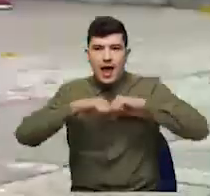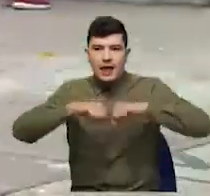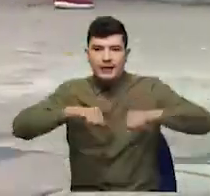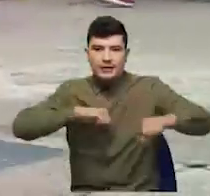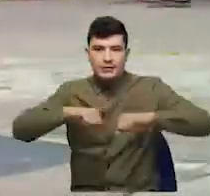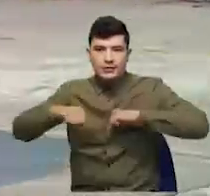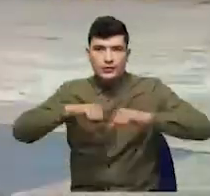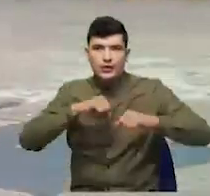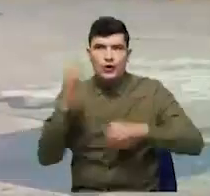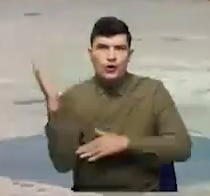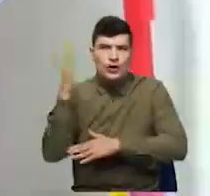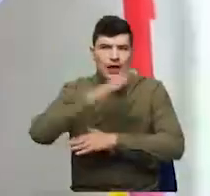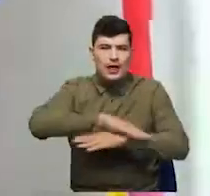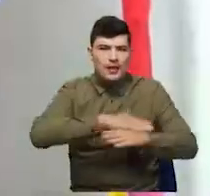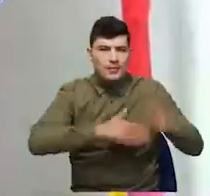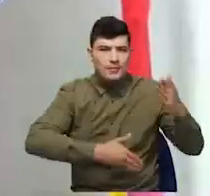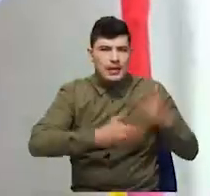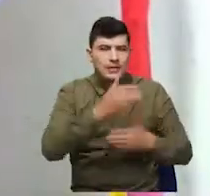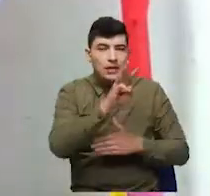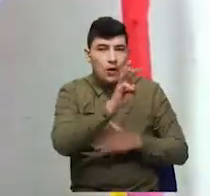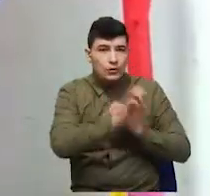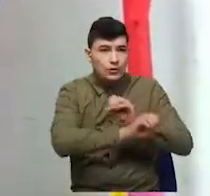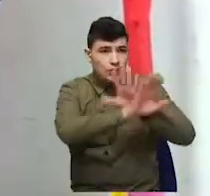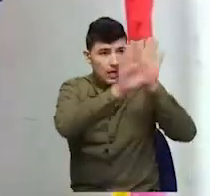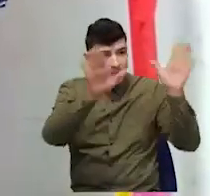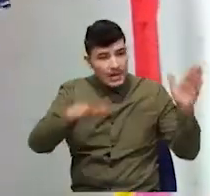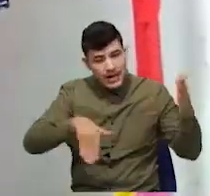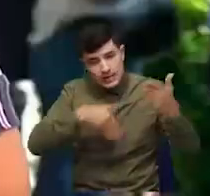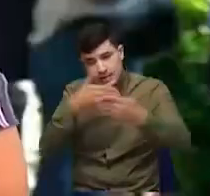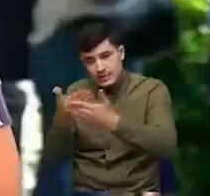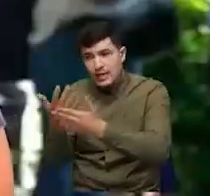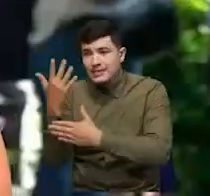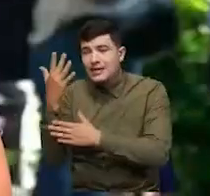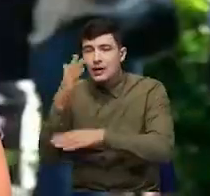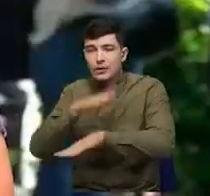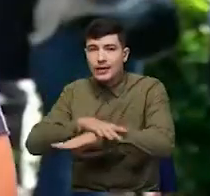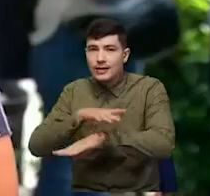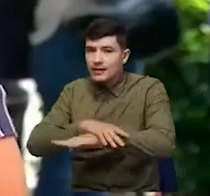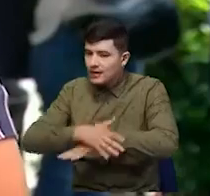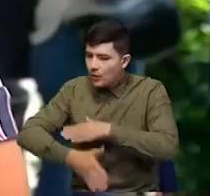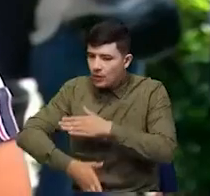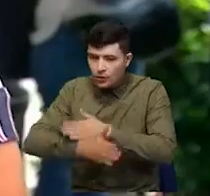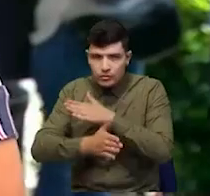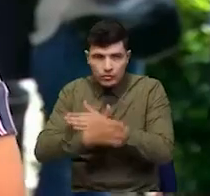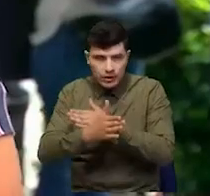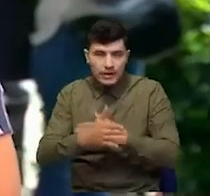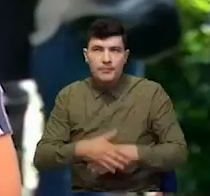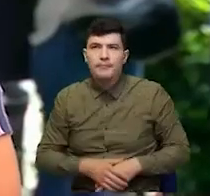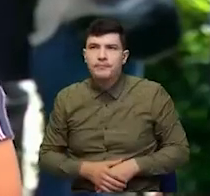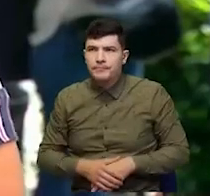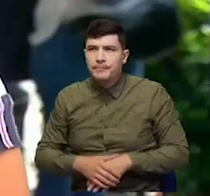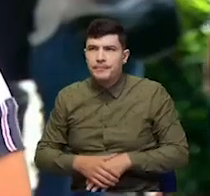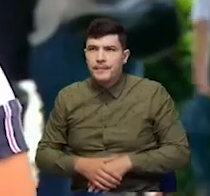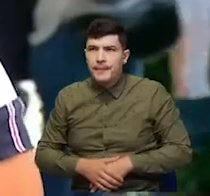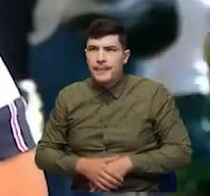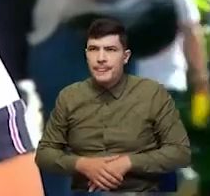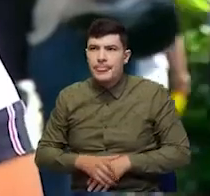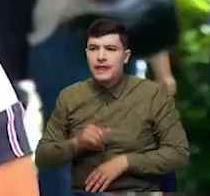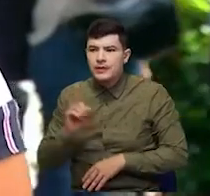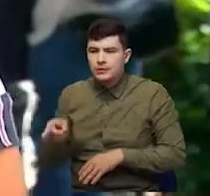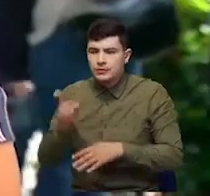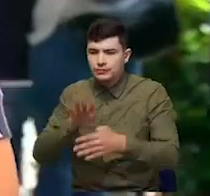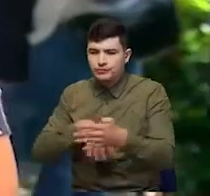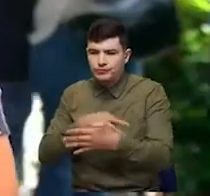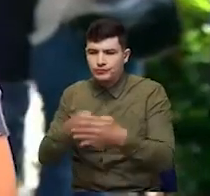desde las 8 de la mañana hasta las 5 de la tarde de manera continua. Estas personas están en un listado que fue emitido directamente por Prosperidad